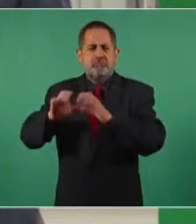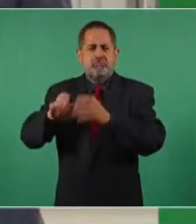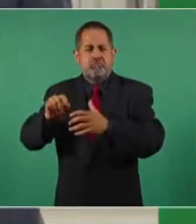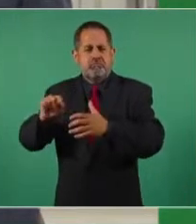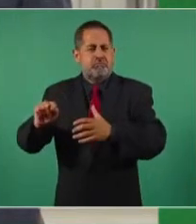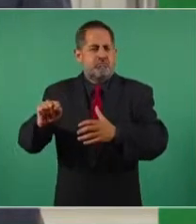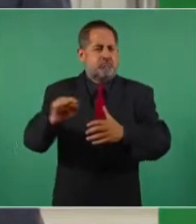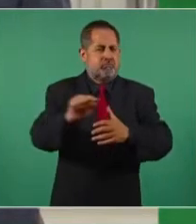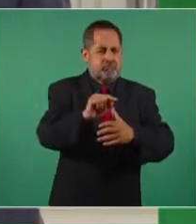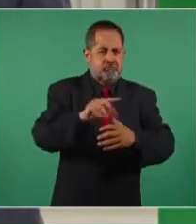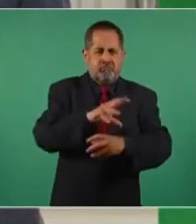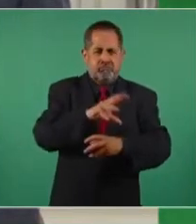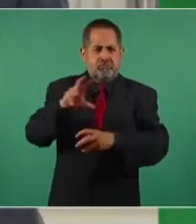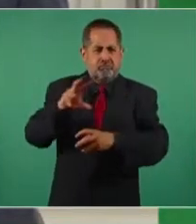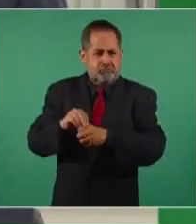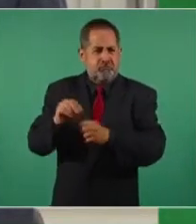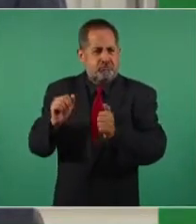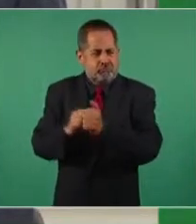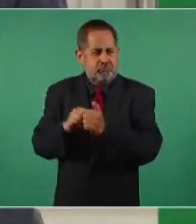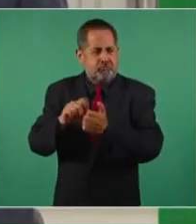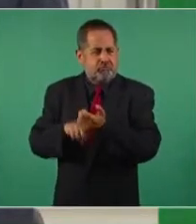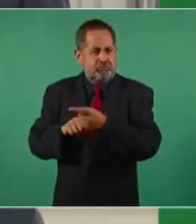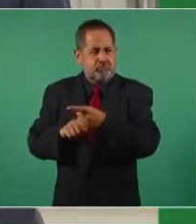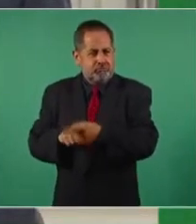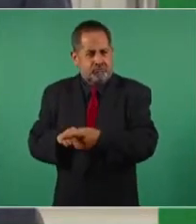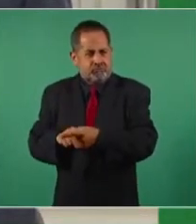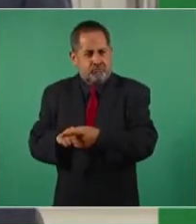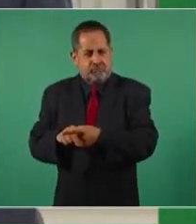trabajan con éstas